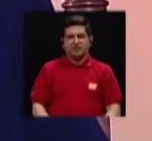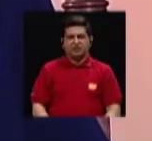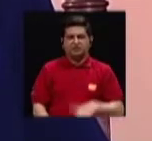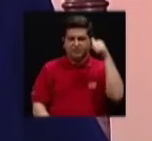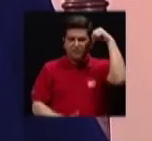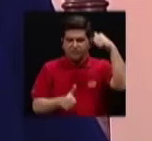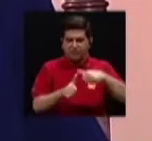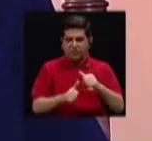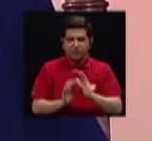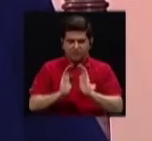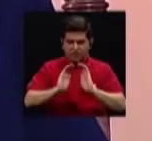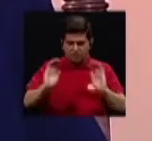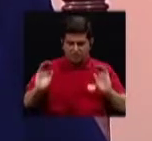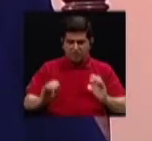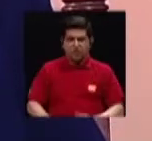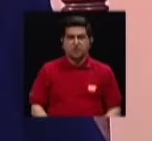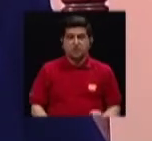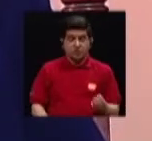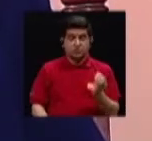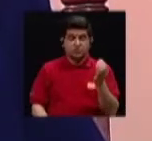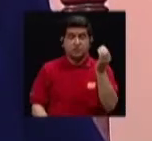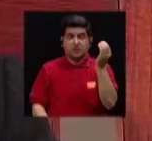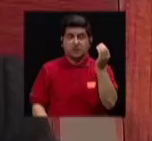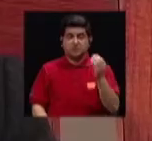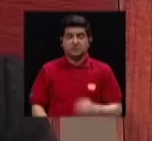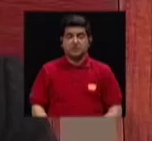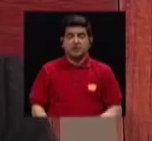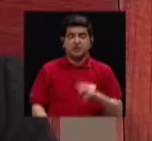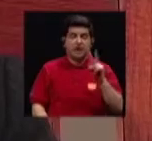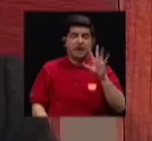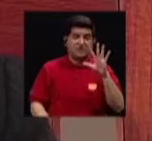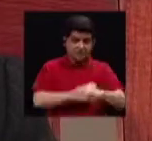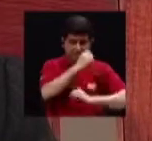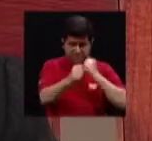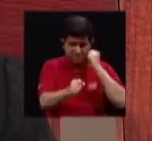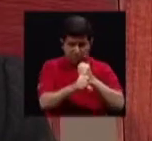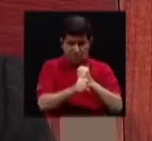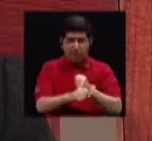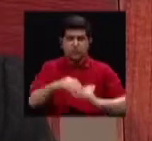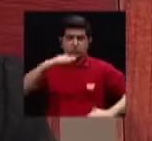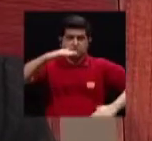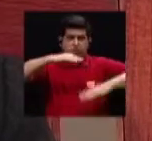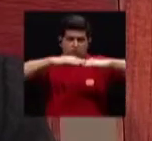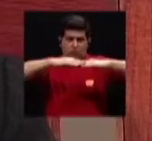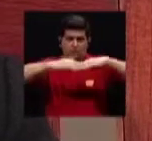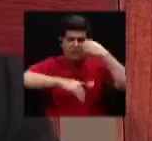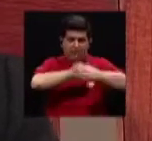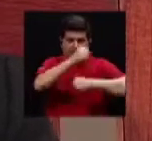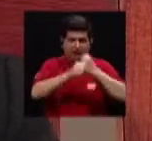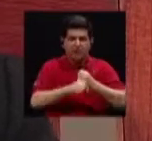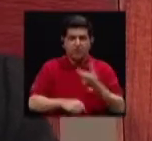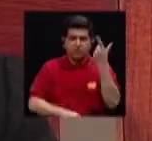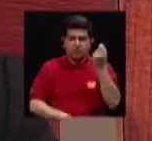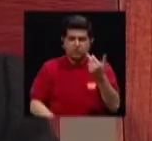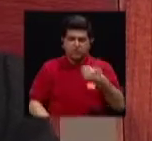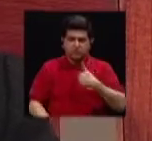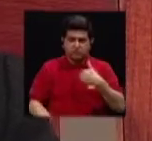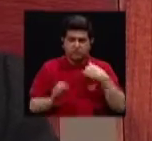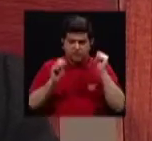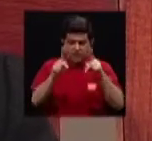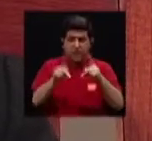los niños crezcan, llegan a los 25 años, máxima edad a la que se le puede asignar una pensión, la